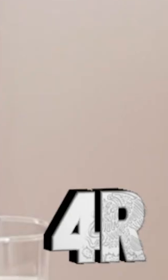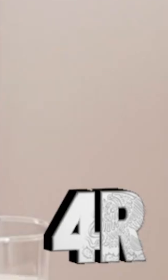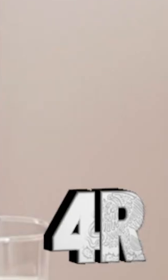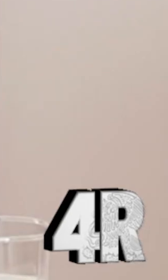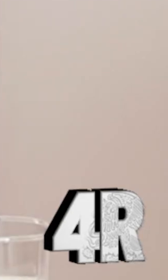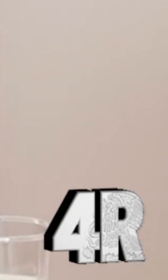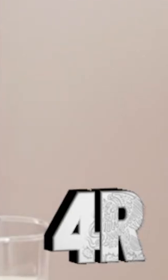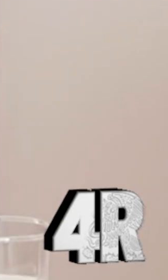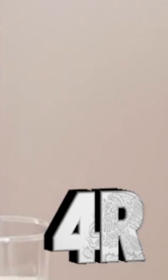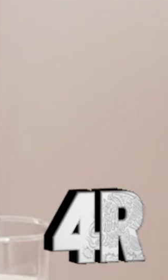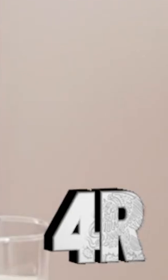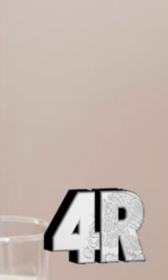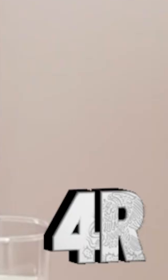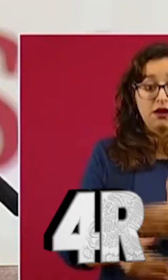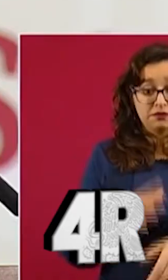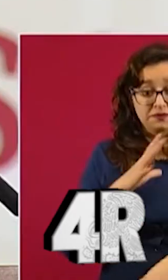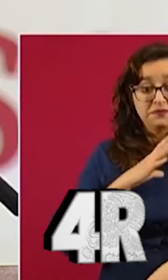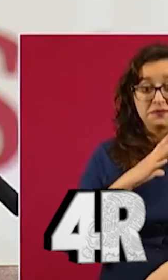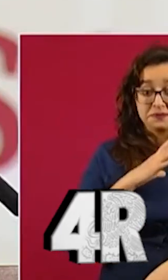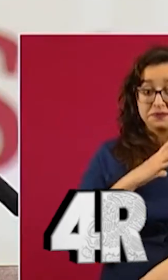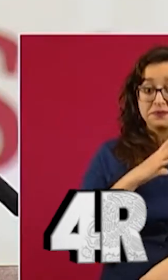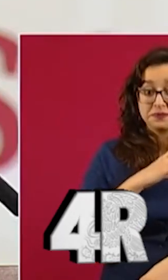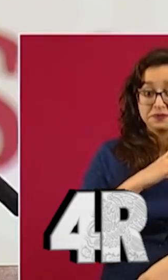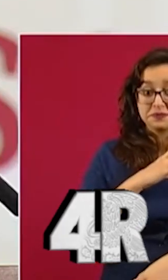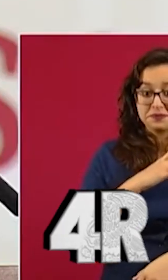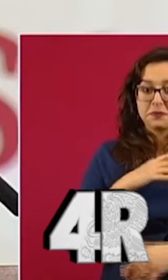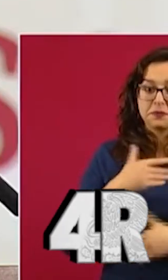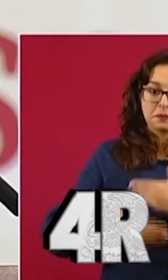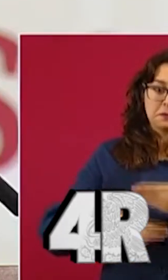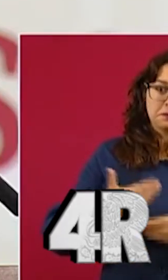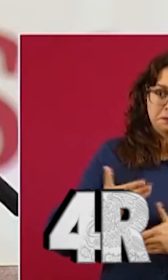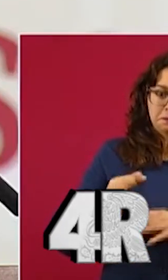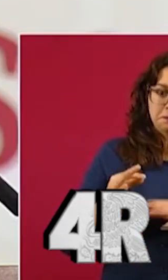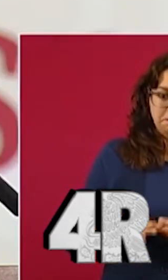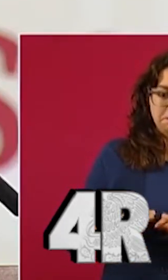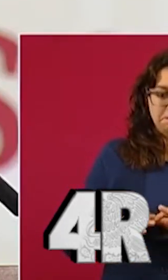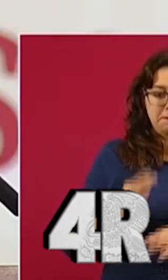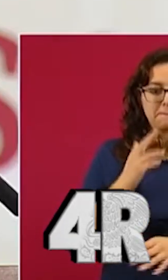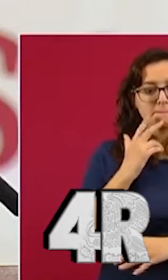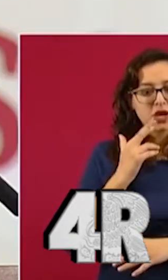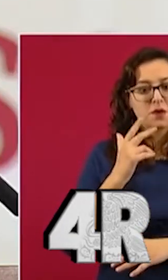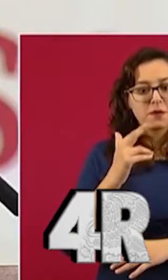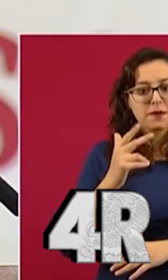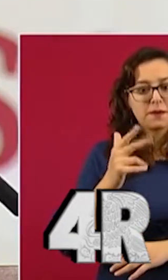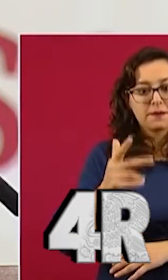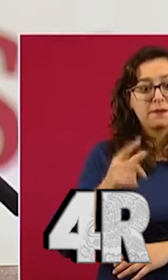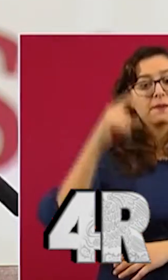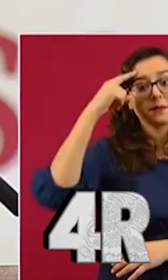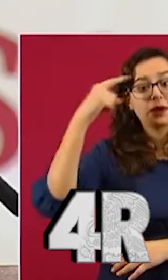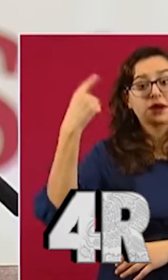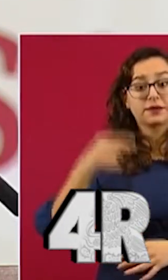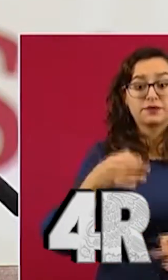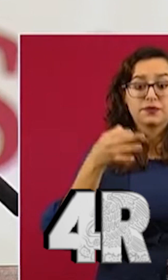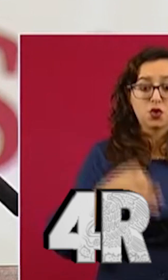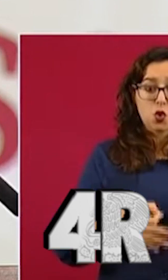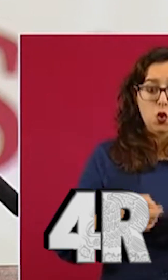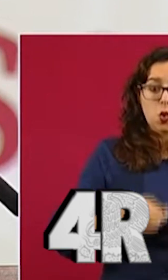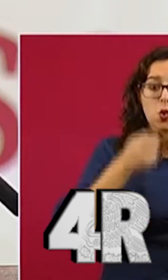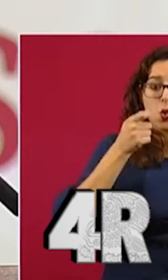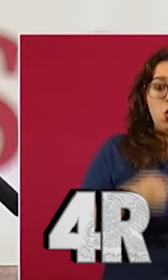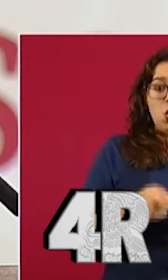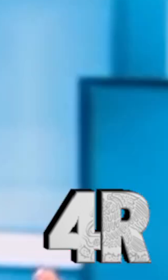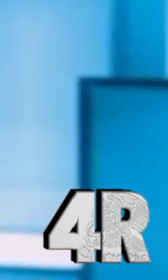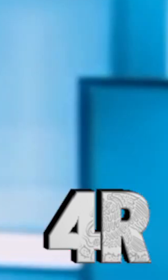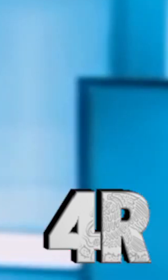últimos días en nuestro país hablamos nada más y nada menos que de la reforma de ley de seguridad de méxico